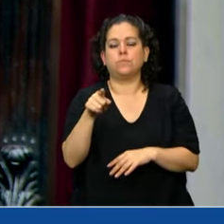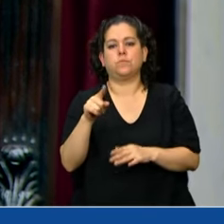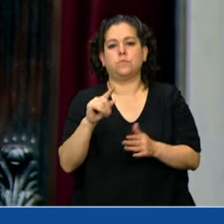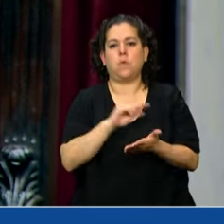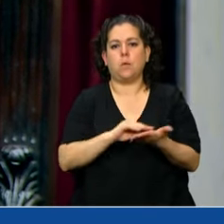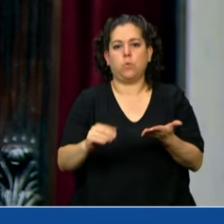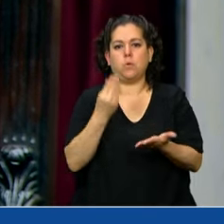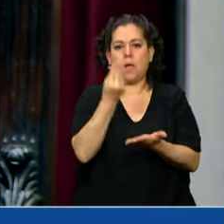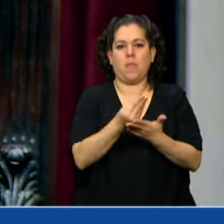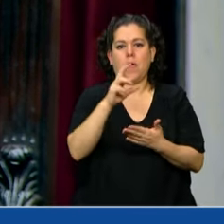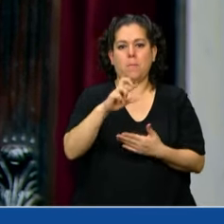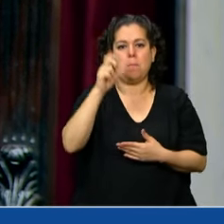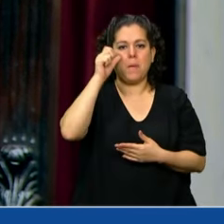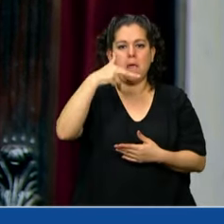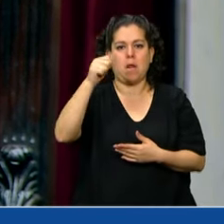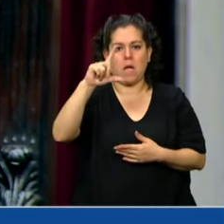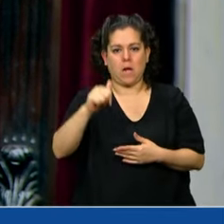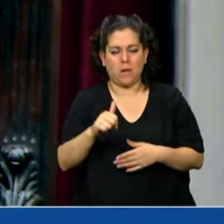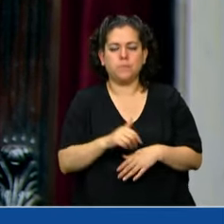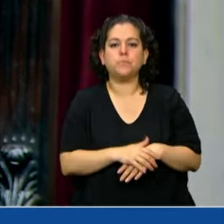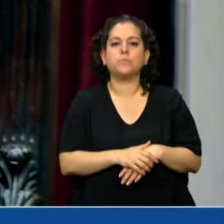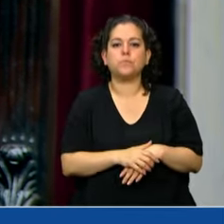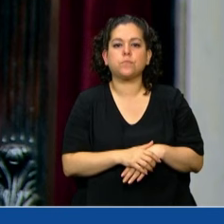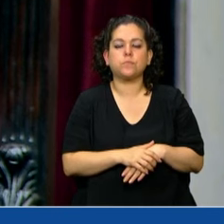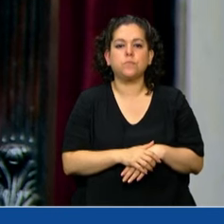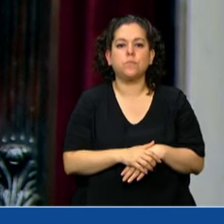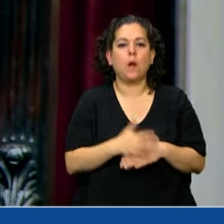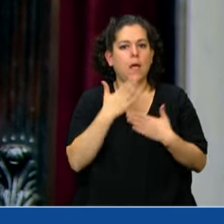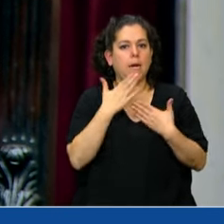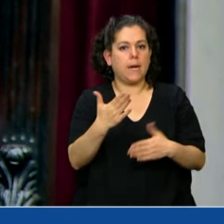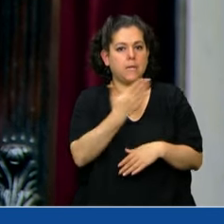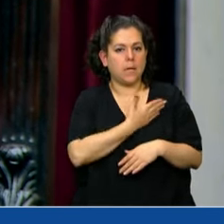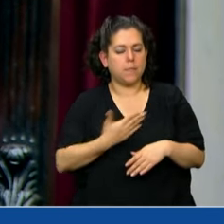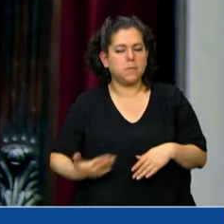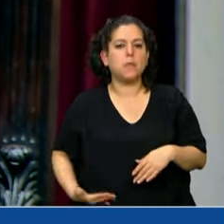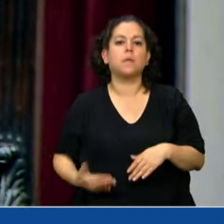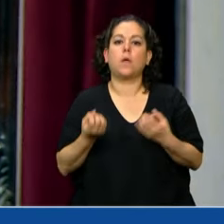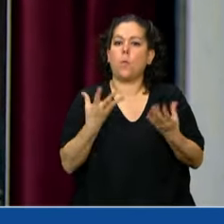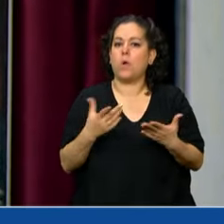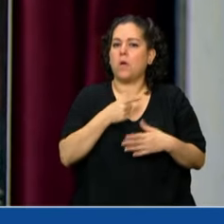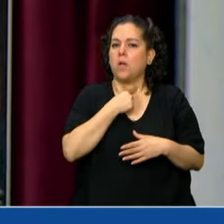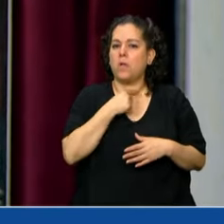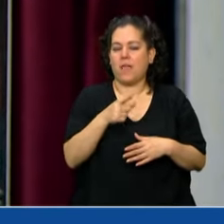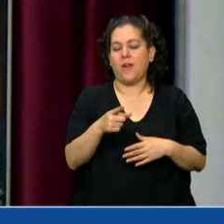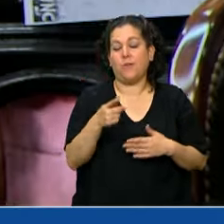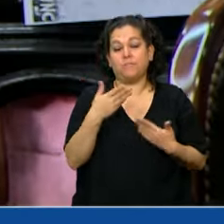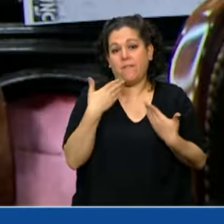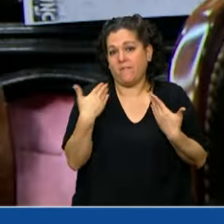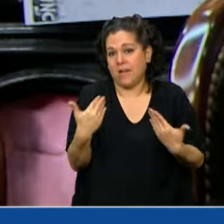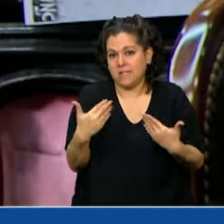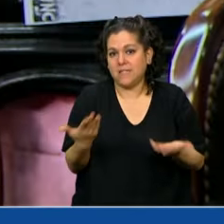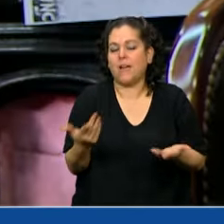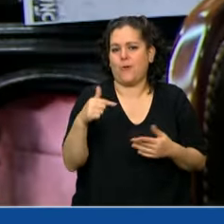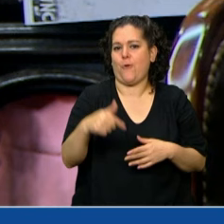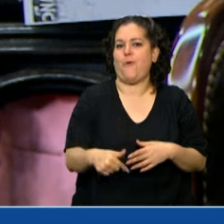Aires Paula pac Gracias presidente Bueno quiero empezar por celebrar que